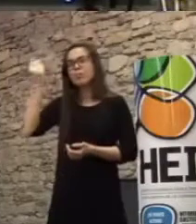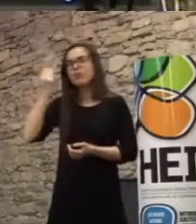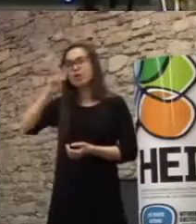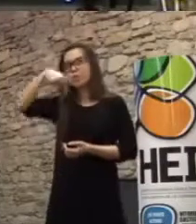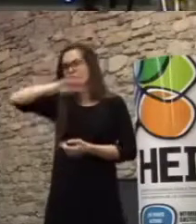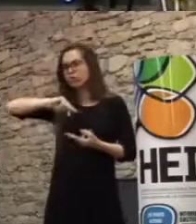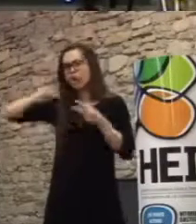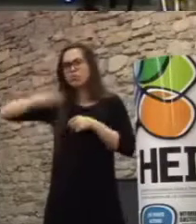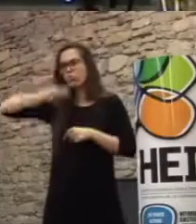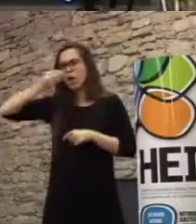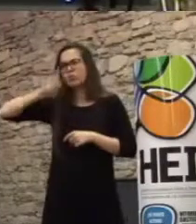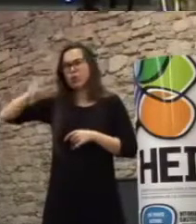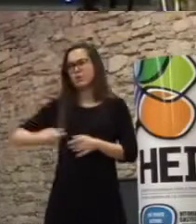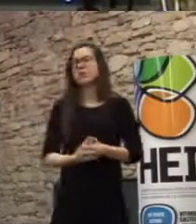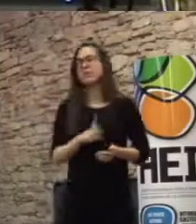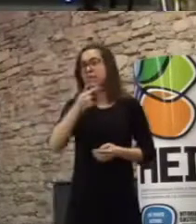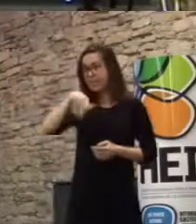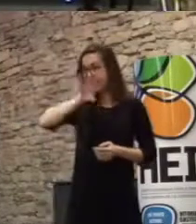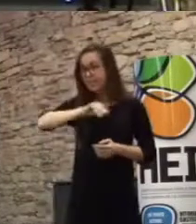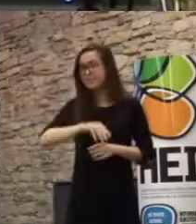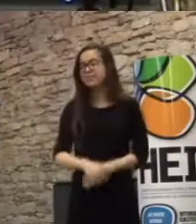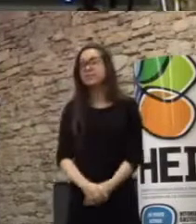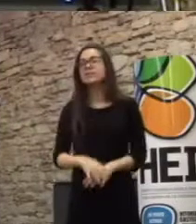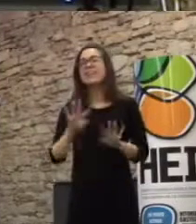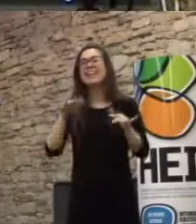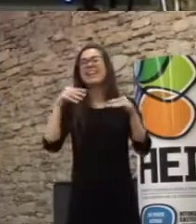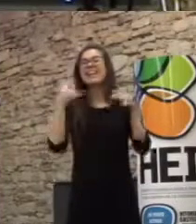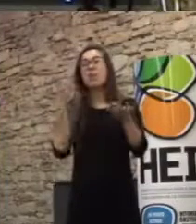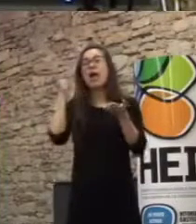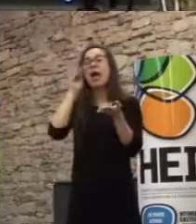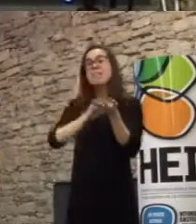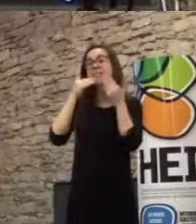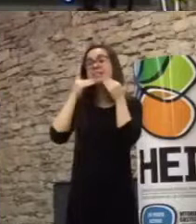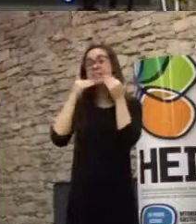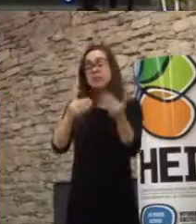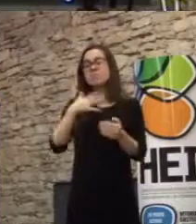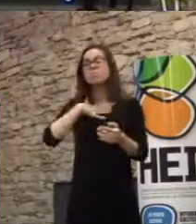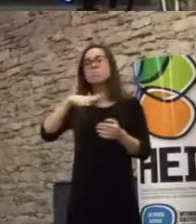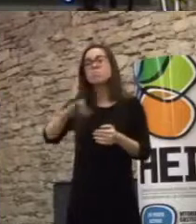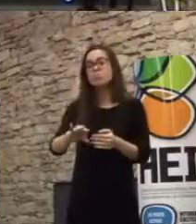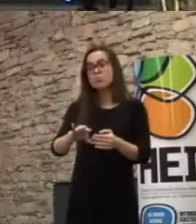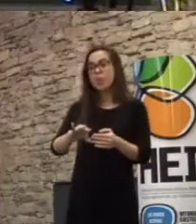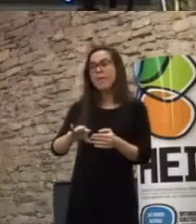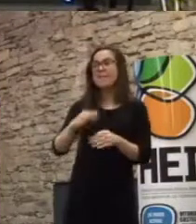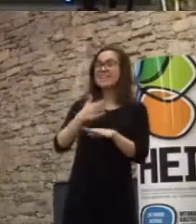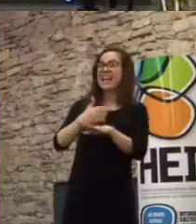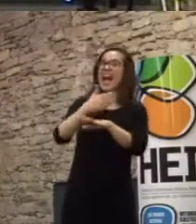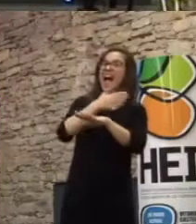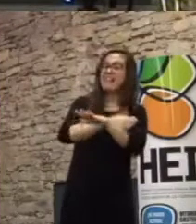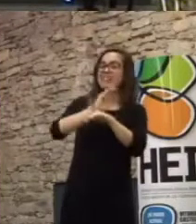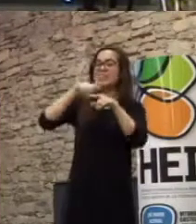a las 6 así que con él y además potenciamos el antes y potenciamos el después